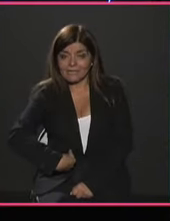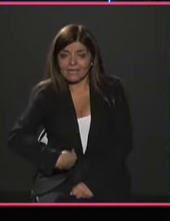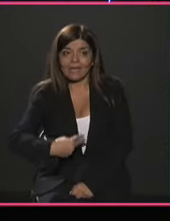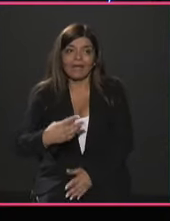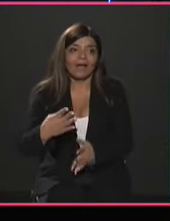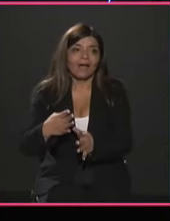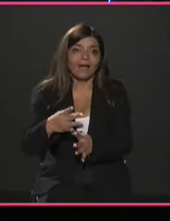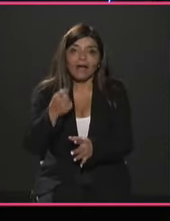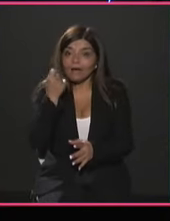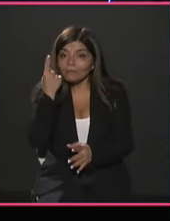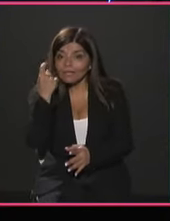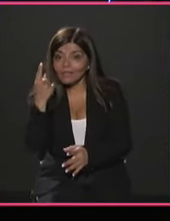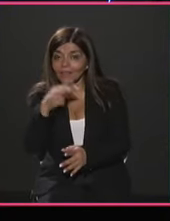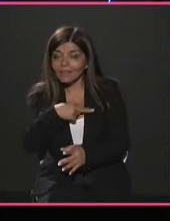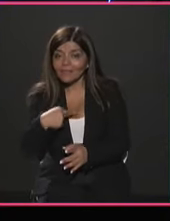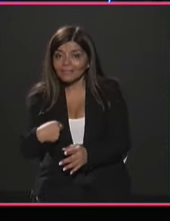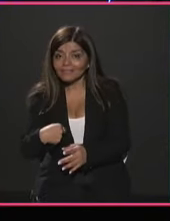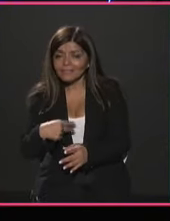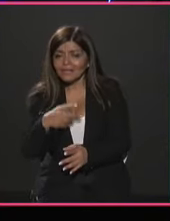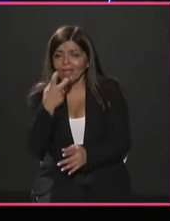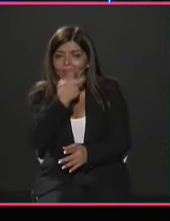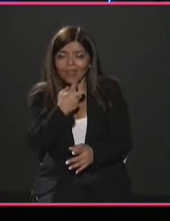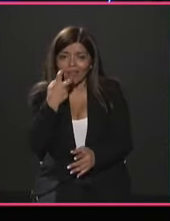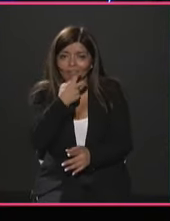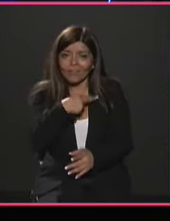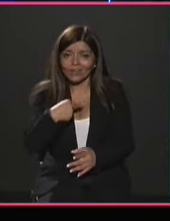chino por favor disculpen mi acento